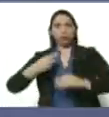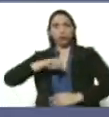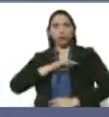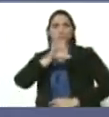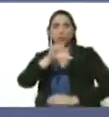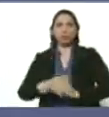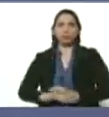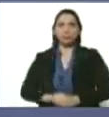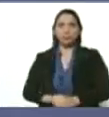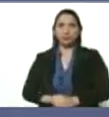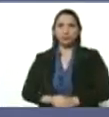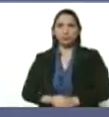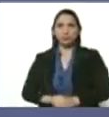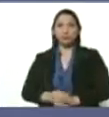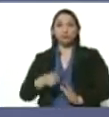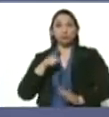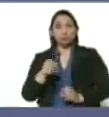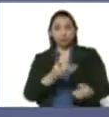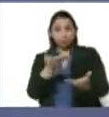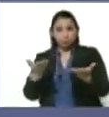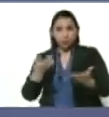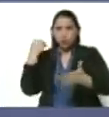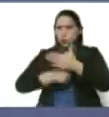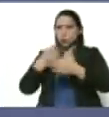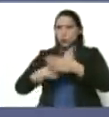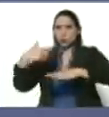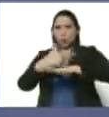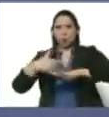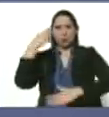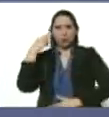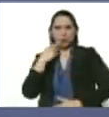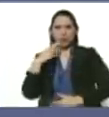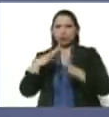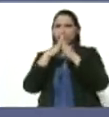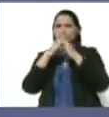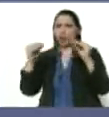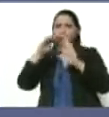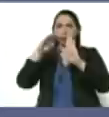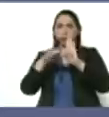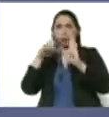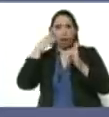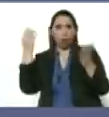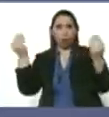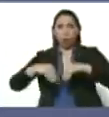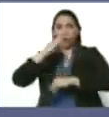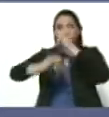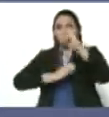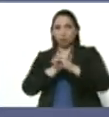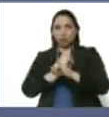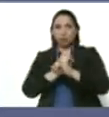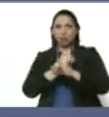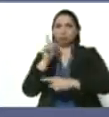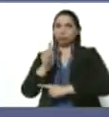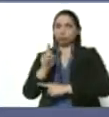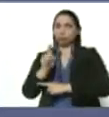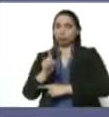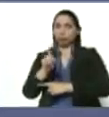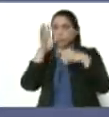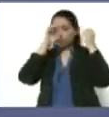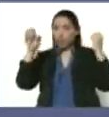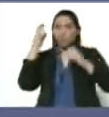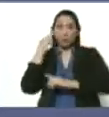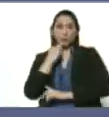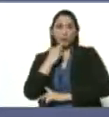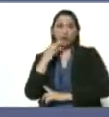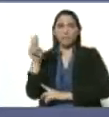nuestra paz, y es así como lucha el gobierno bolivariano con todos los protocolos internacionales requeridos. La diplomacia